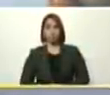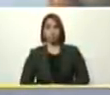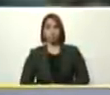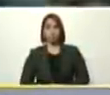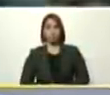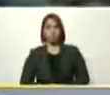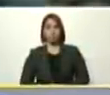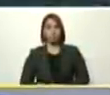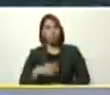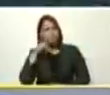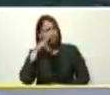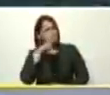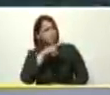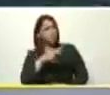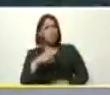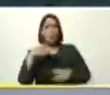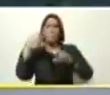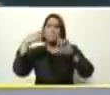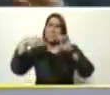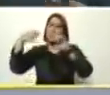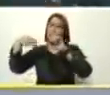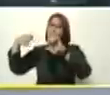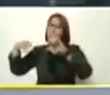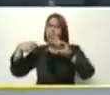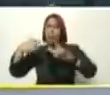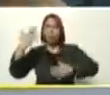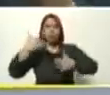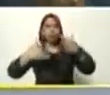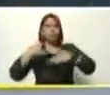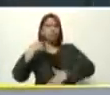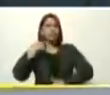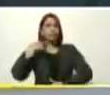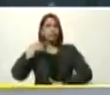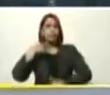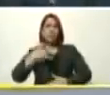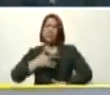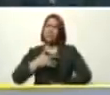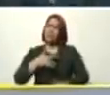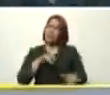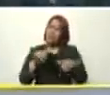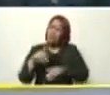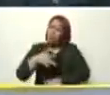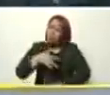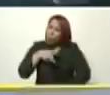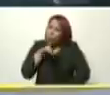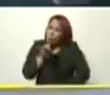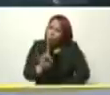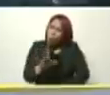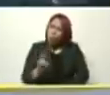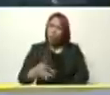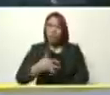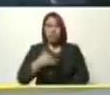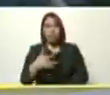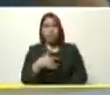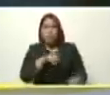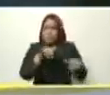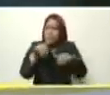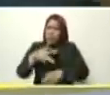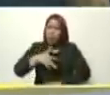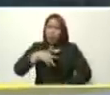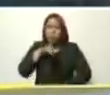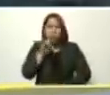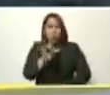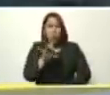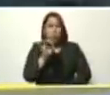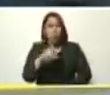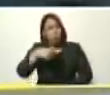Uno ve las imágenes de entonces y siente los mismos dolores. Yo siento los mismos dolores.